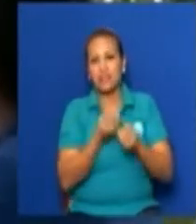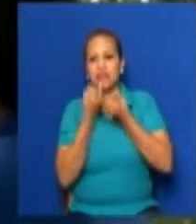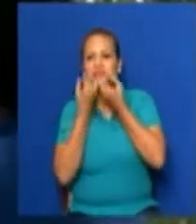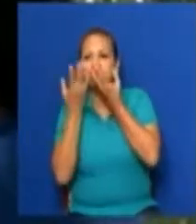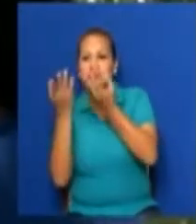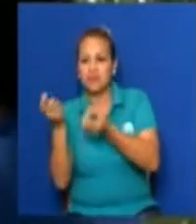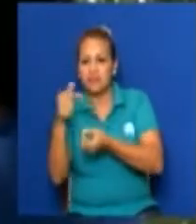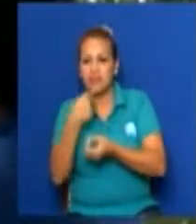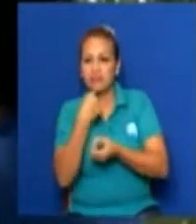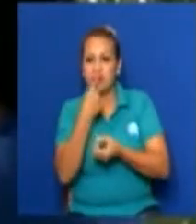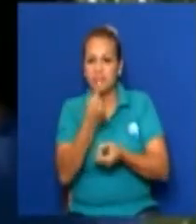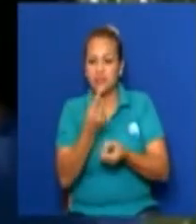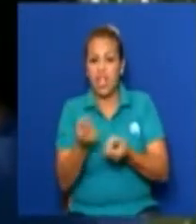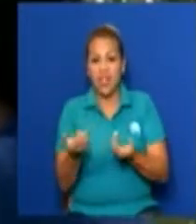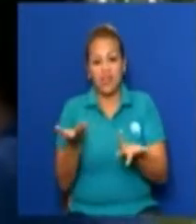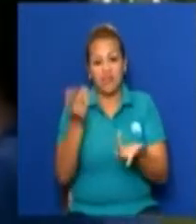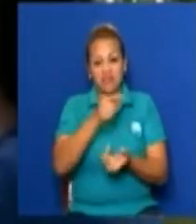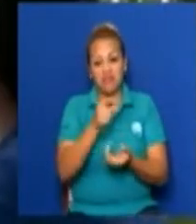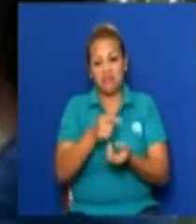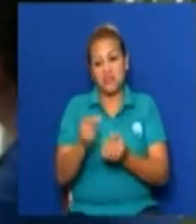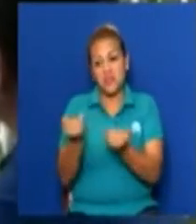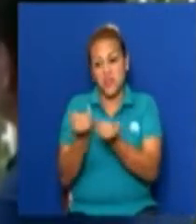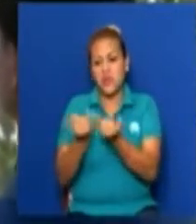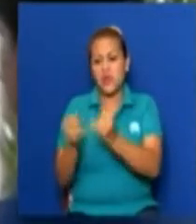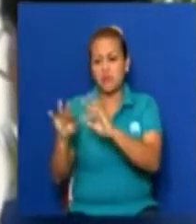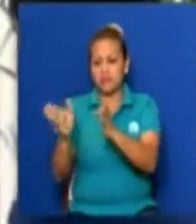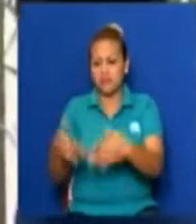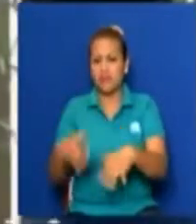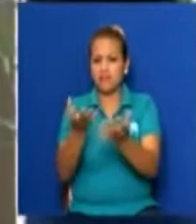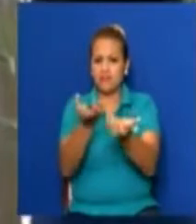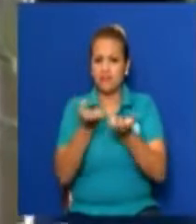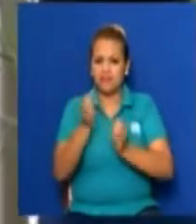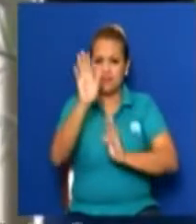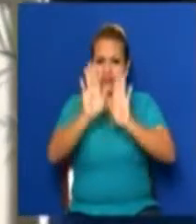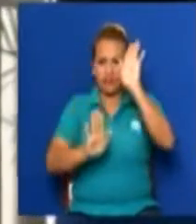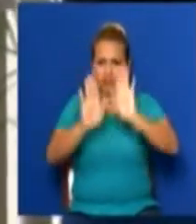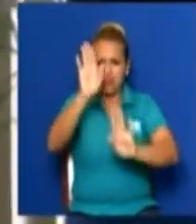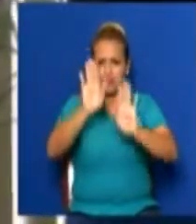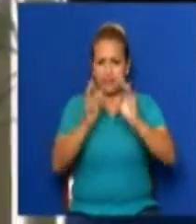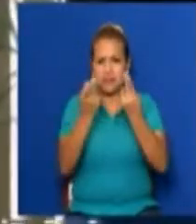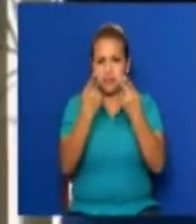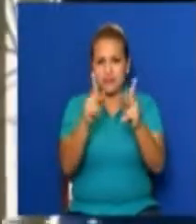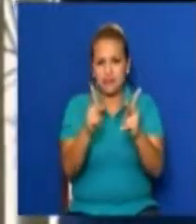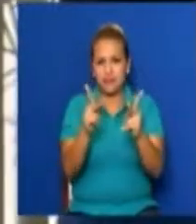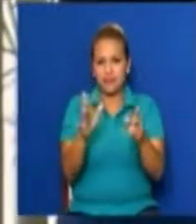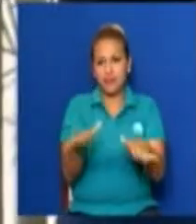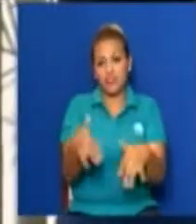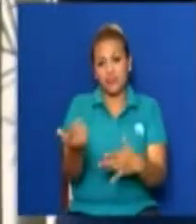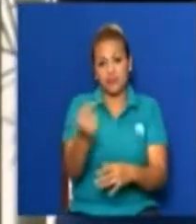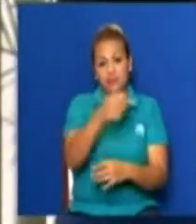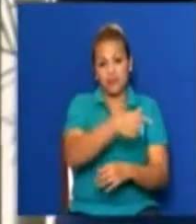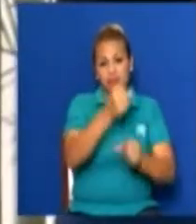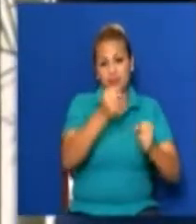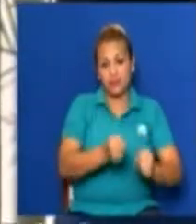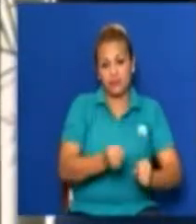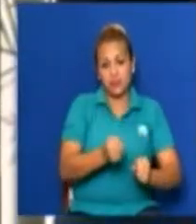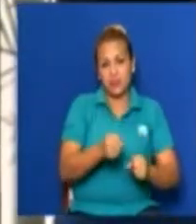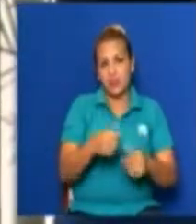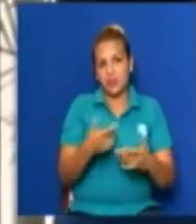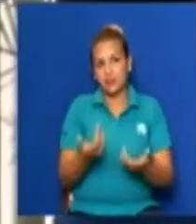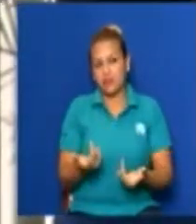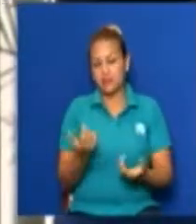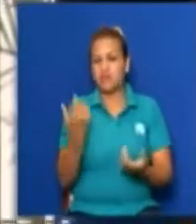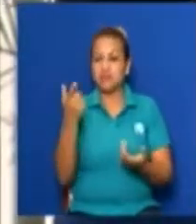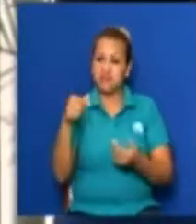mismas quieren participar. Mire, esto es lo que les ofrecemos, pero son los hombres los que se anotan, y ellas, si se